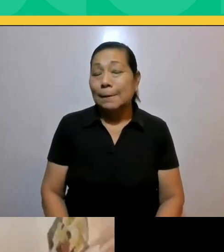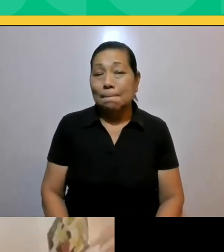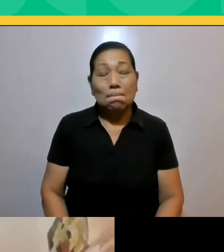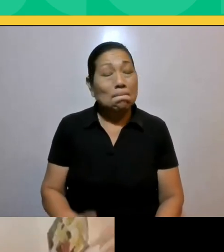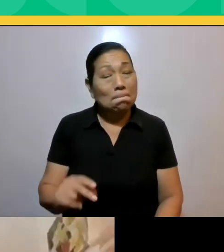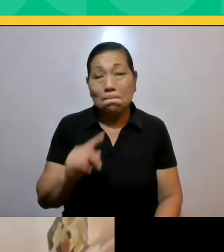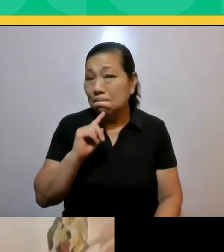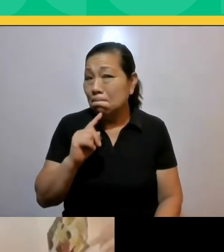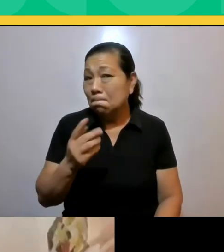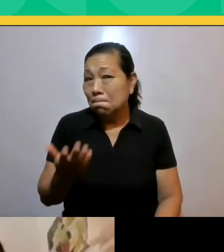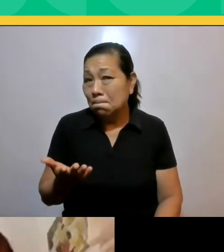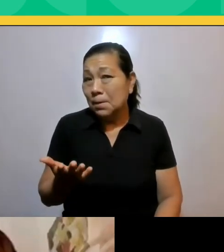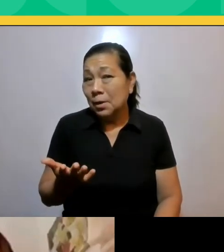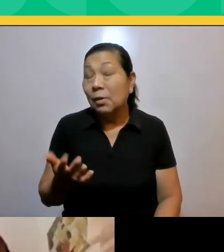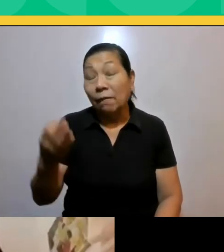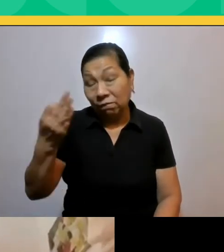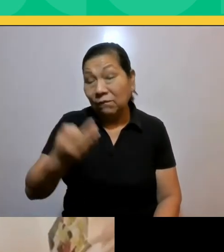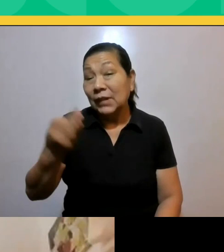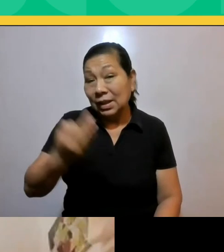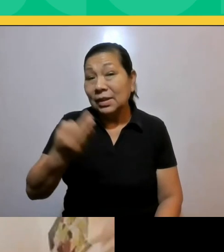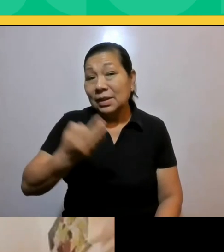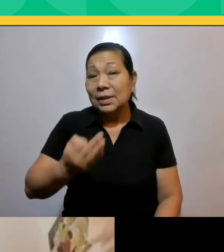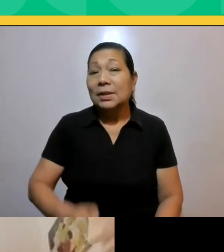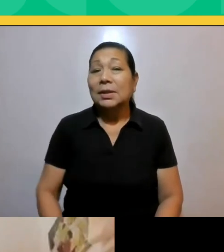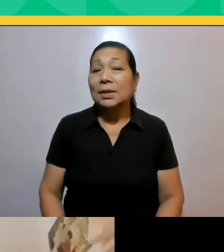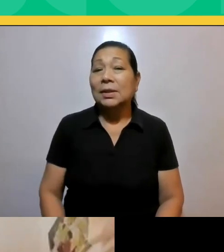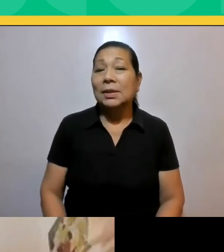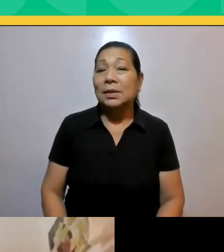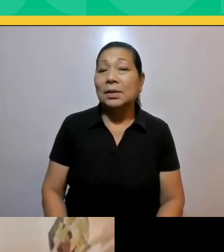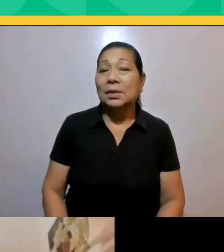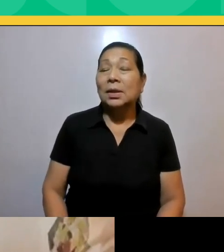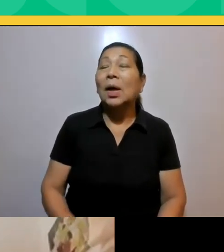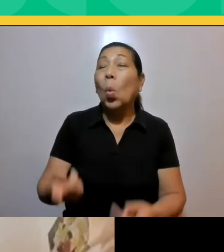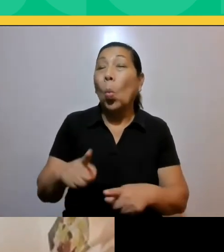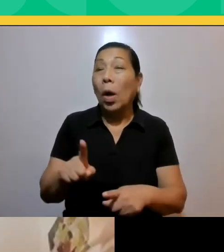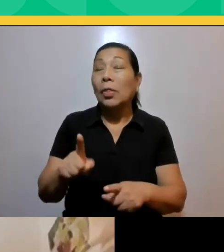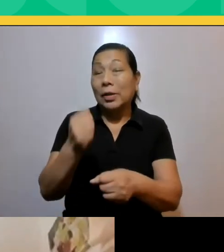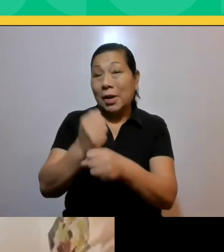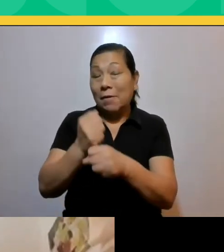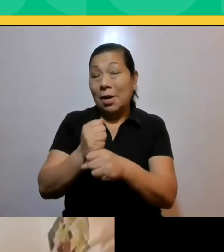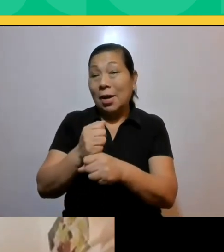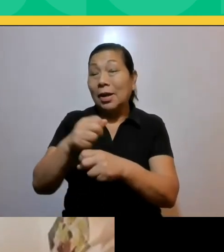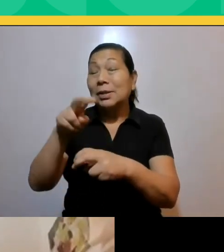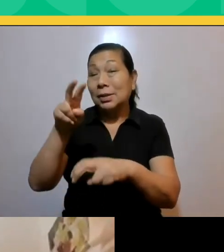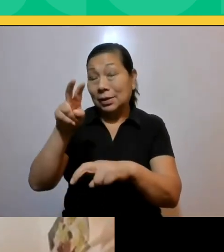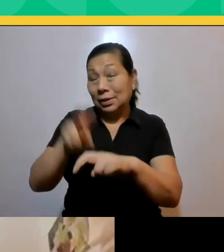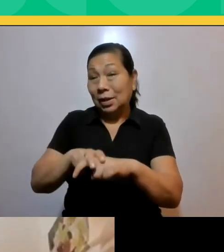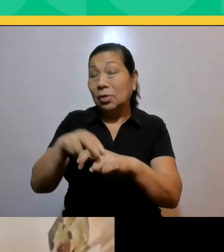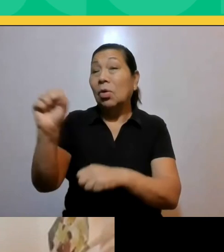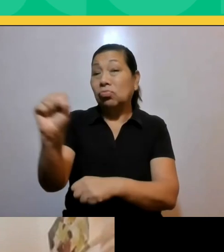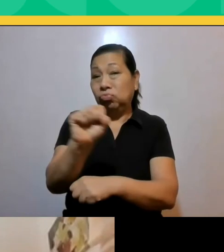no deja de ser una verdad el hecho de que el sedentarismo puede producir